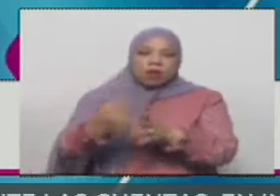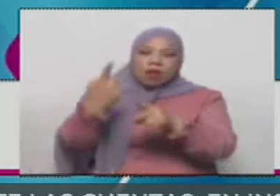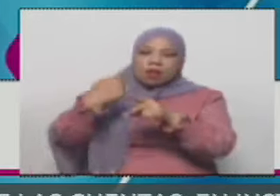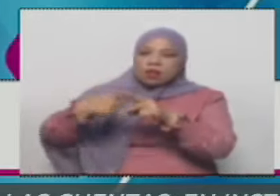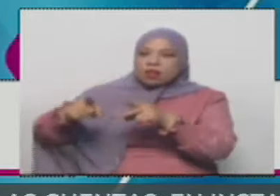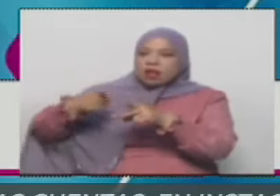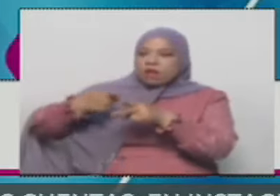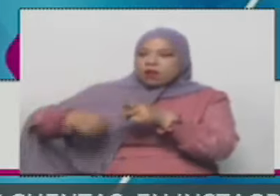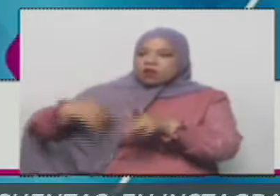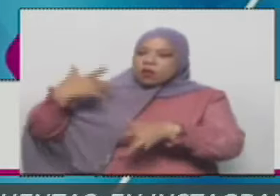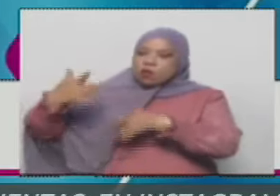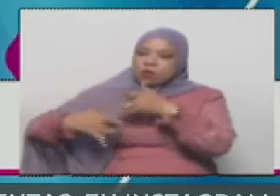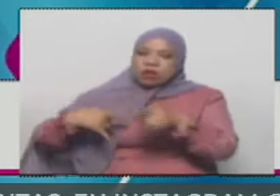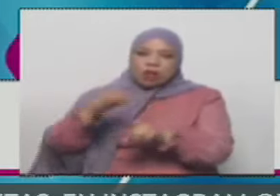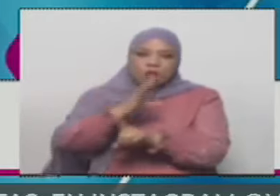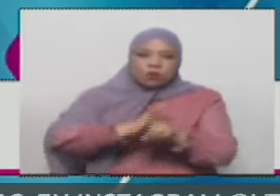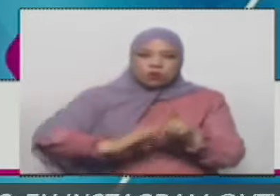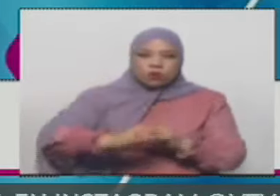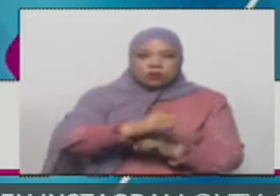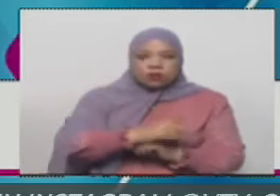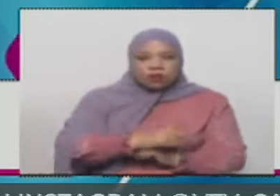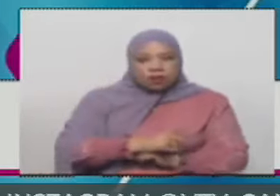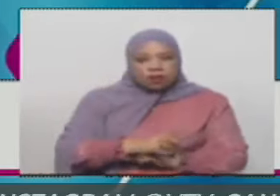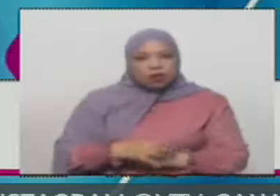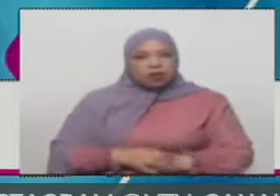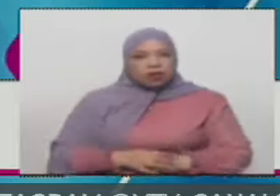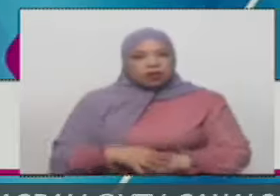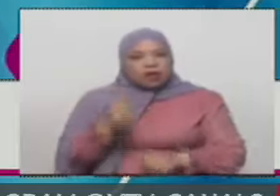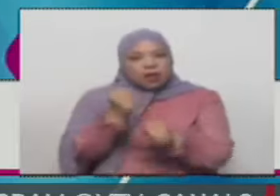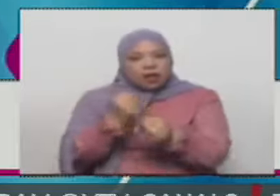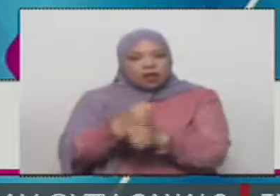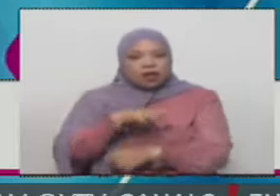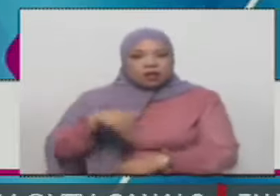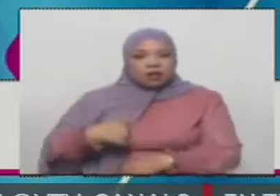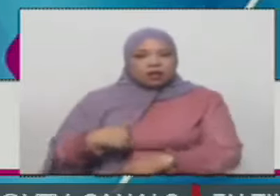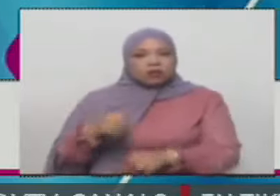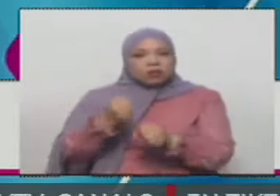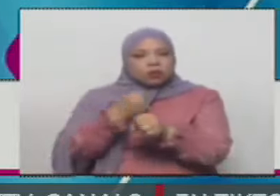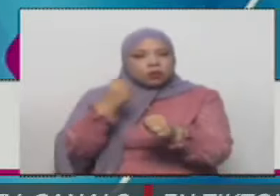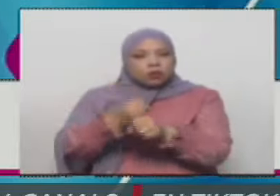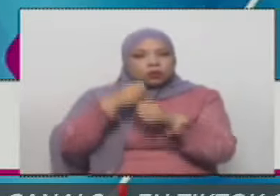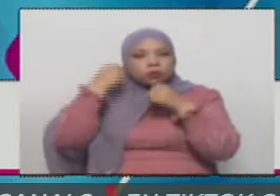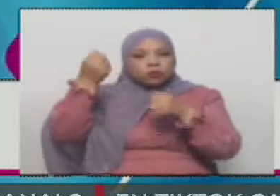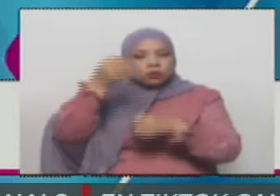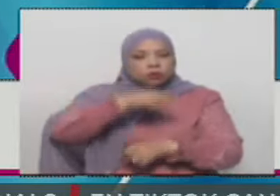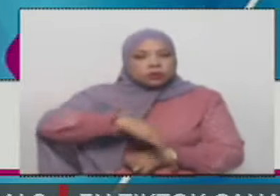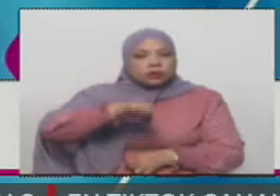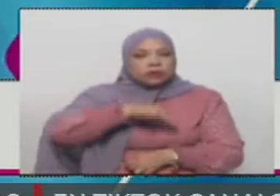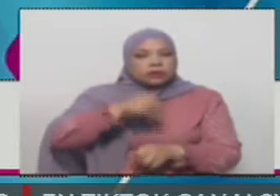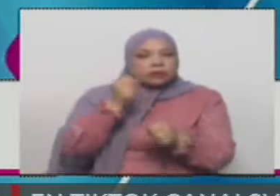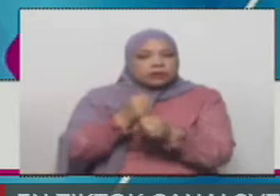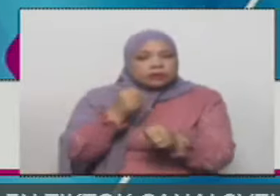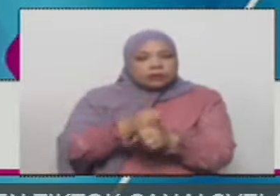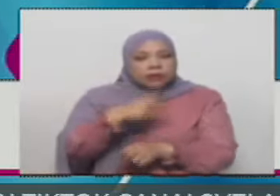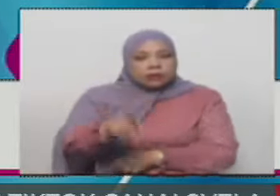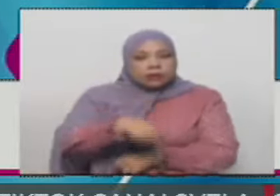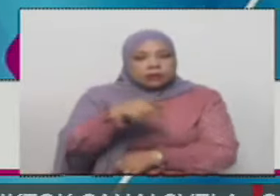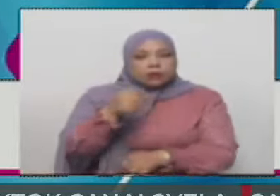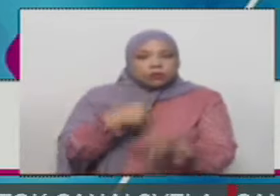diversidad de la cultura, que es la diversidad de las luchas sociales,